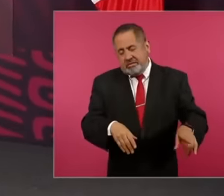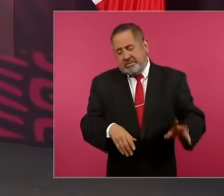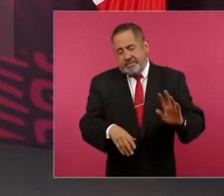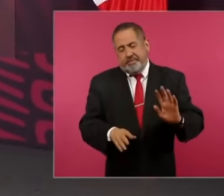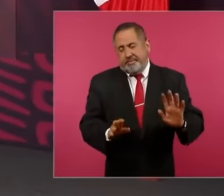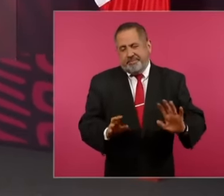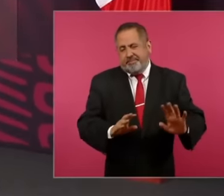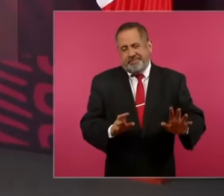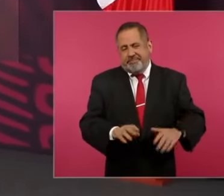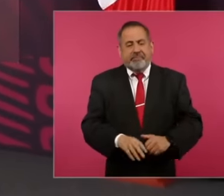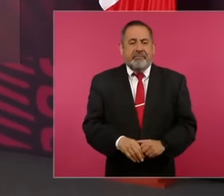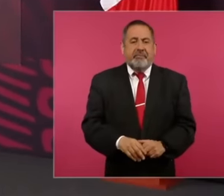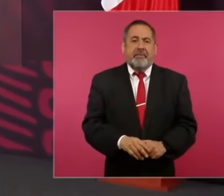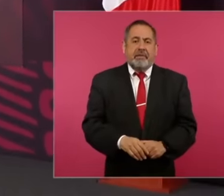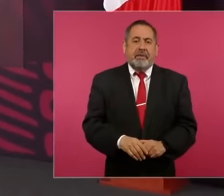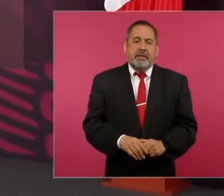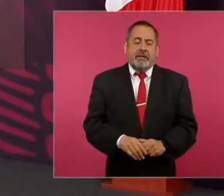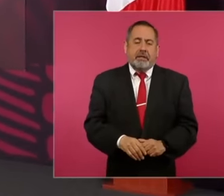y